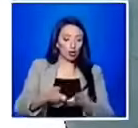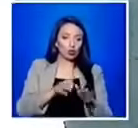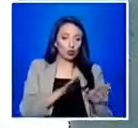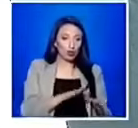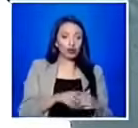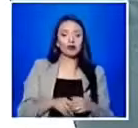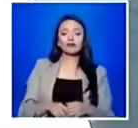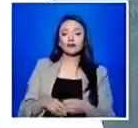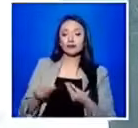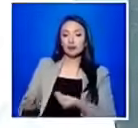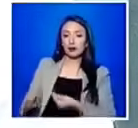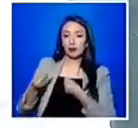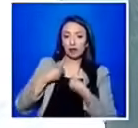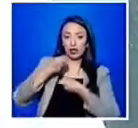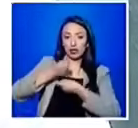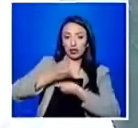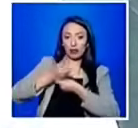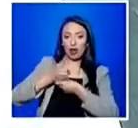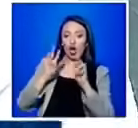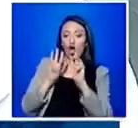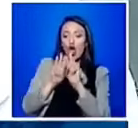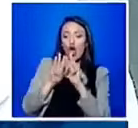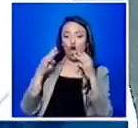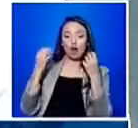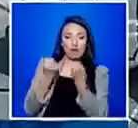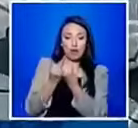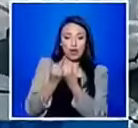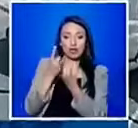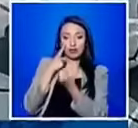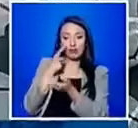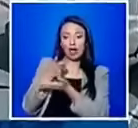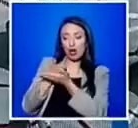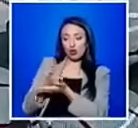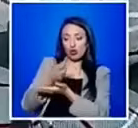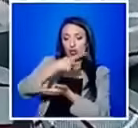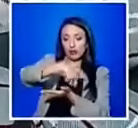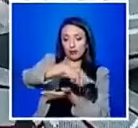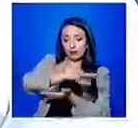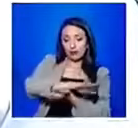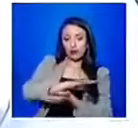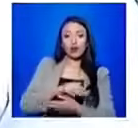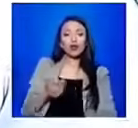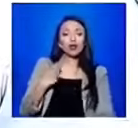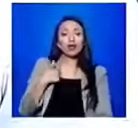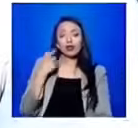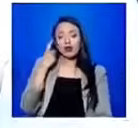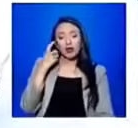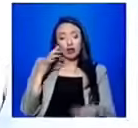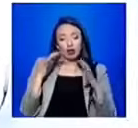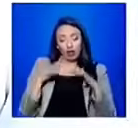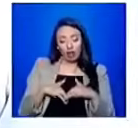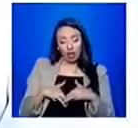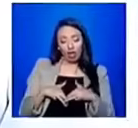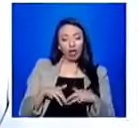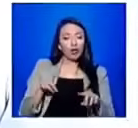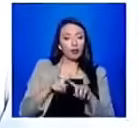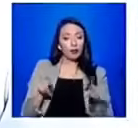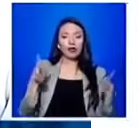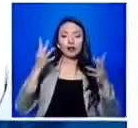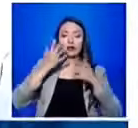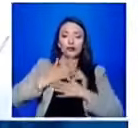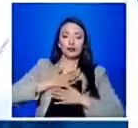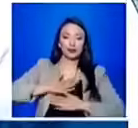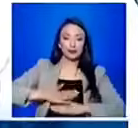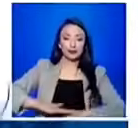Me dieron una plaza de trabajo en lo que es MIES, en la área de adulto mayor. Nos veíamos ya rendidos, pero hemos sabido